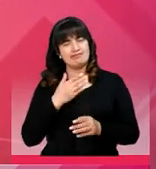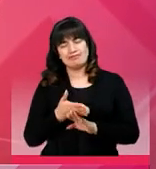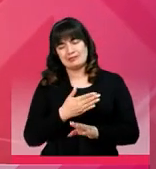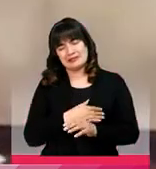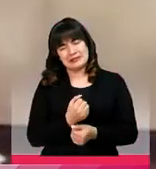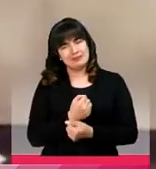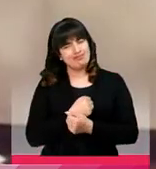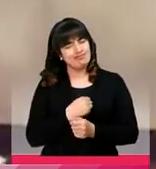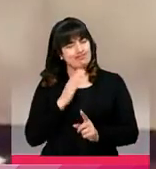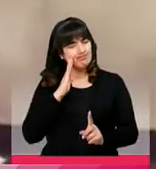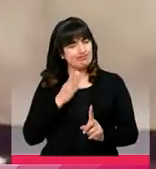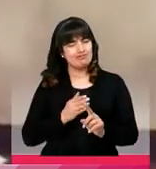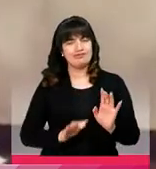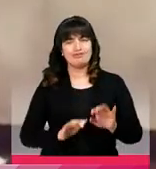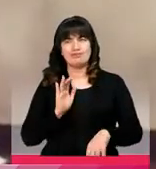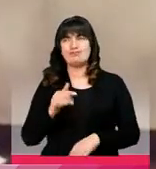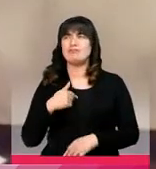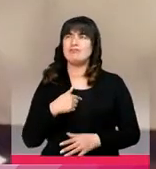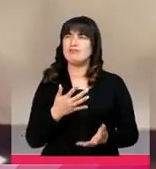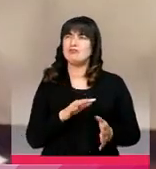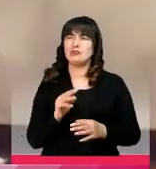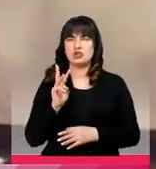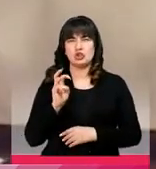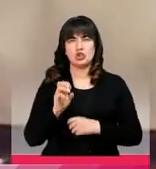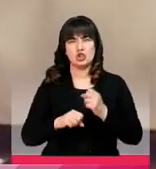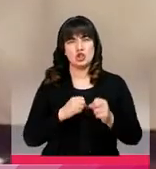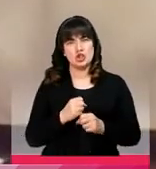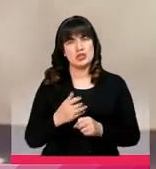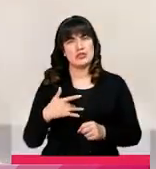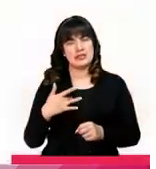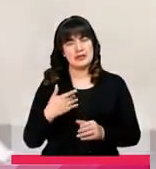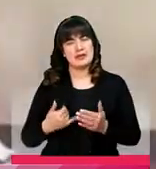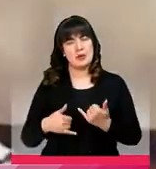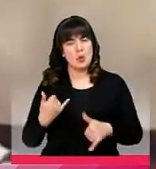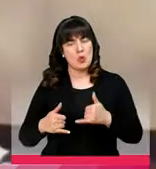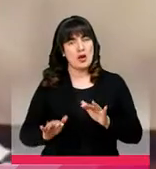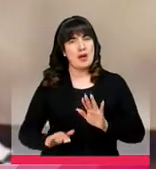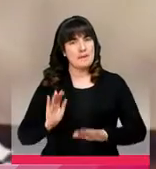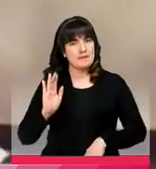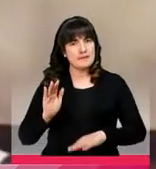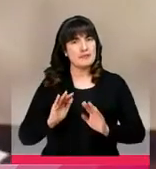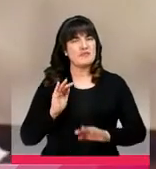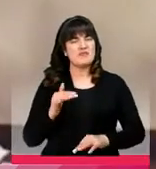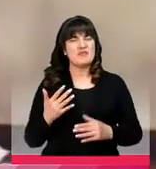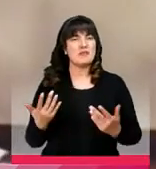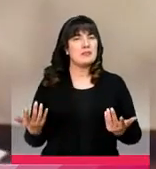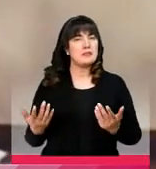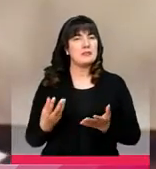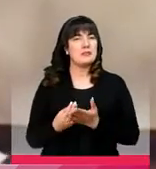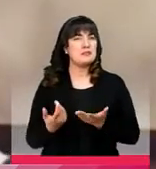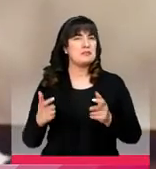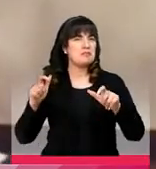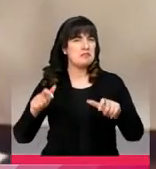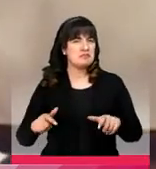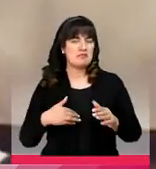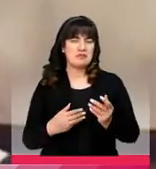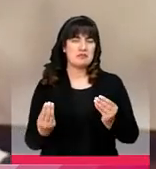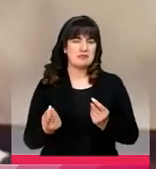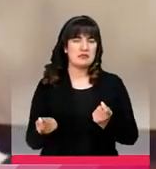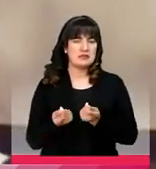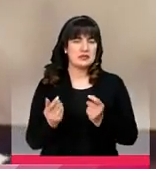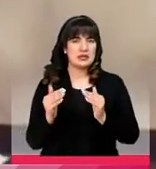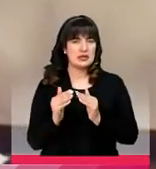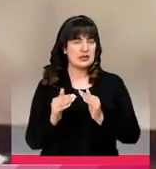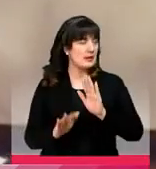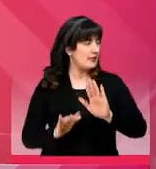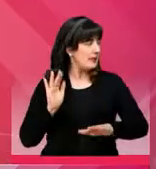baloncesto. Cuando tenía como 8 años empecé a jugar en un como parque aquí cerca de la casa con mi papá y